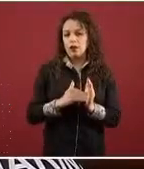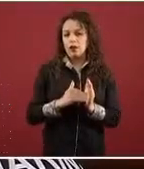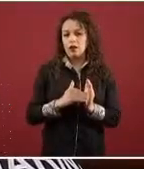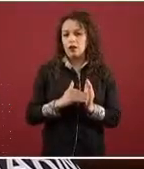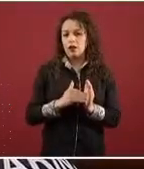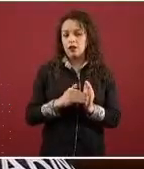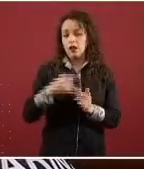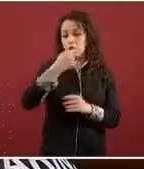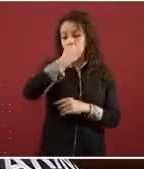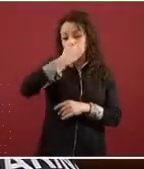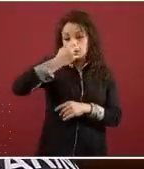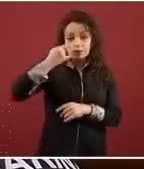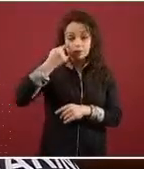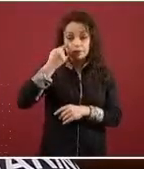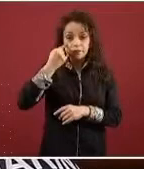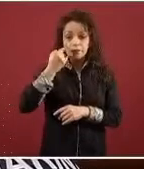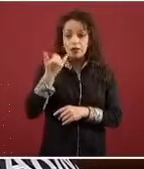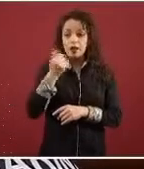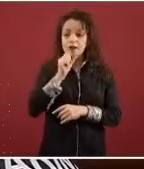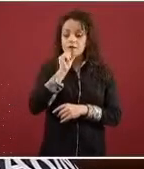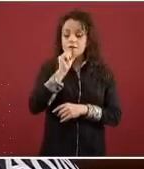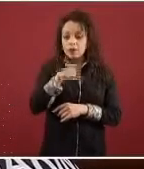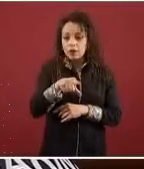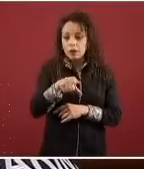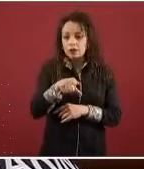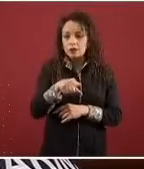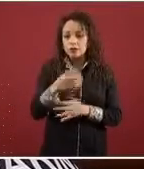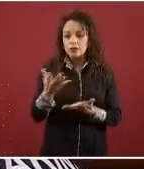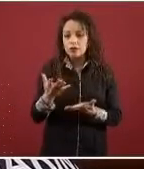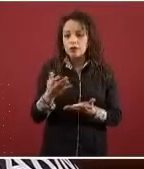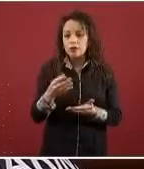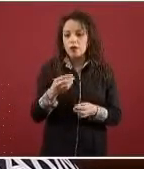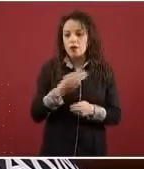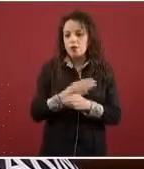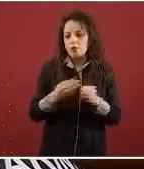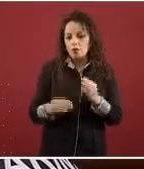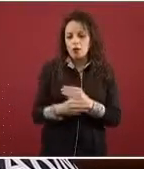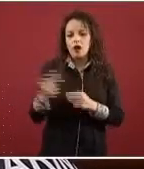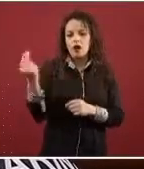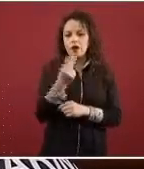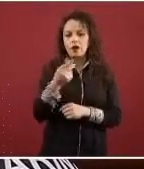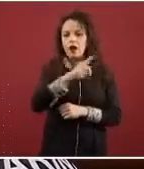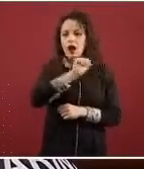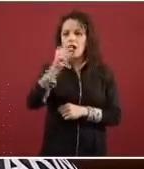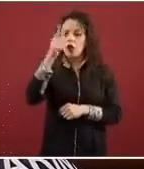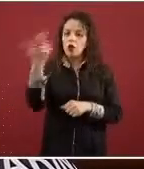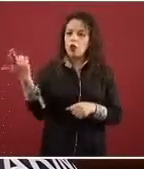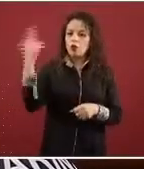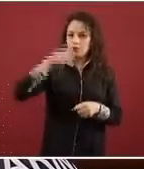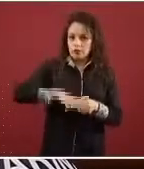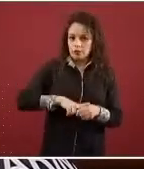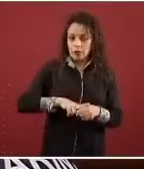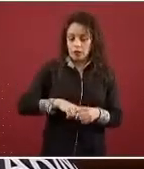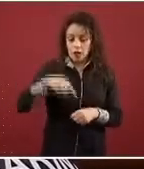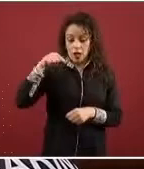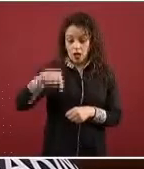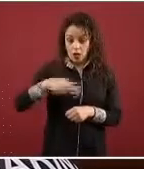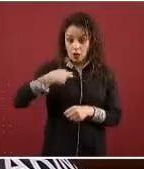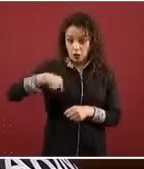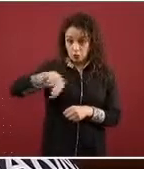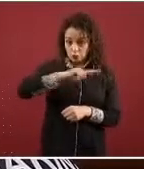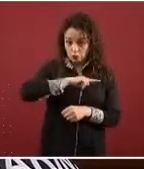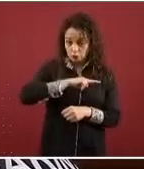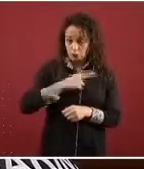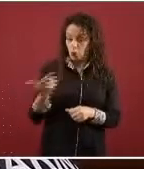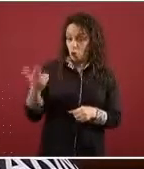57,000 cubrebocas. Igualmente equipo que requieren los hospitales, tanto para nuestros hospitales como para